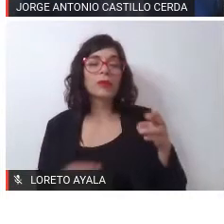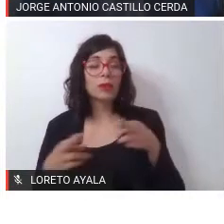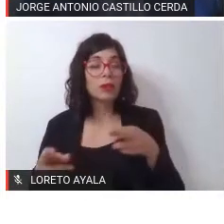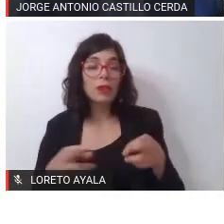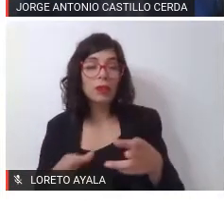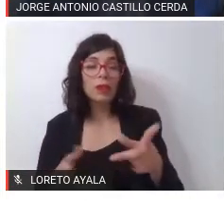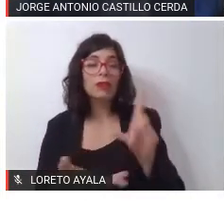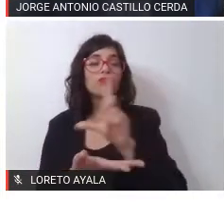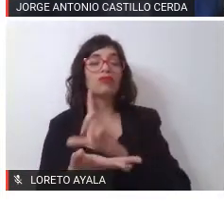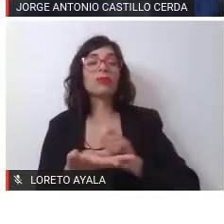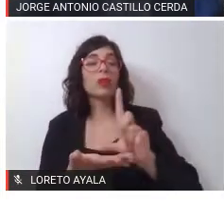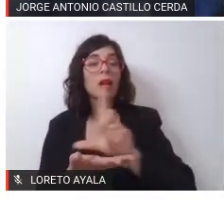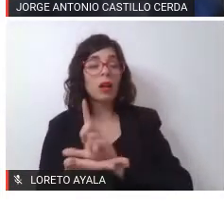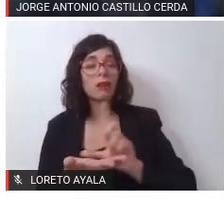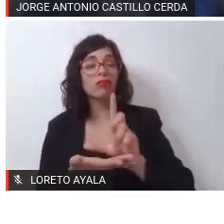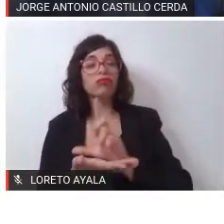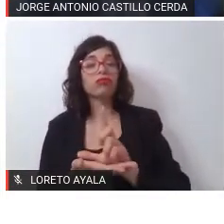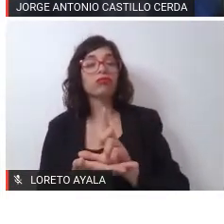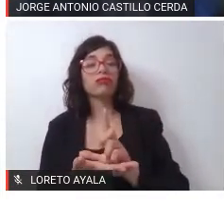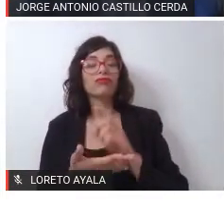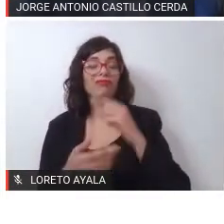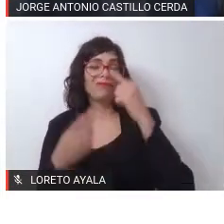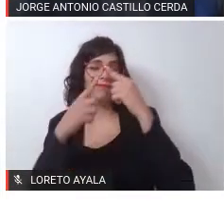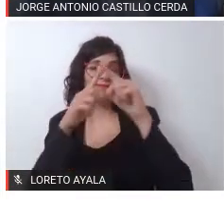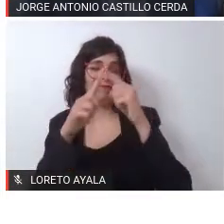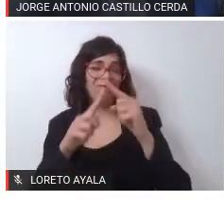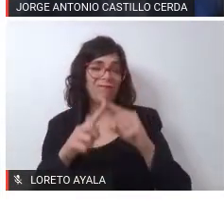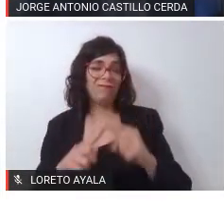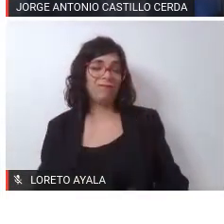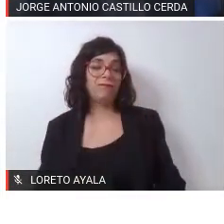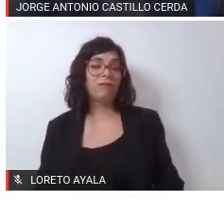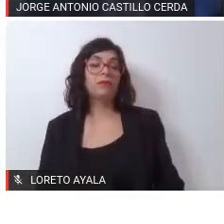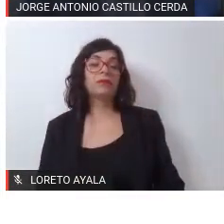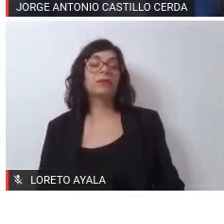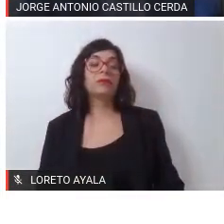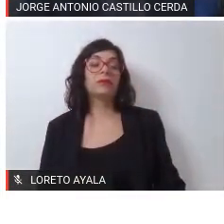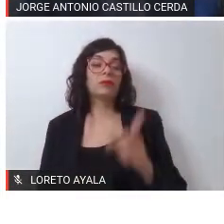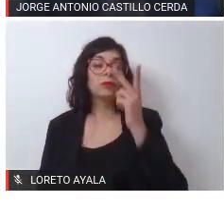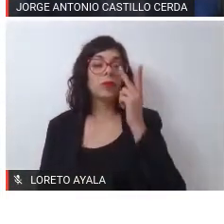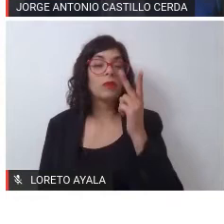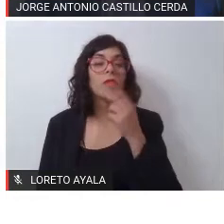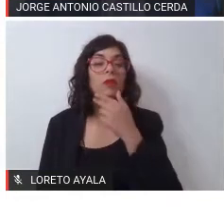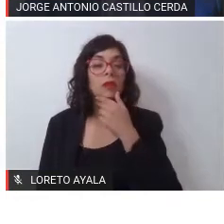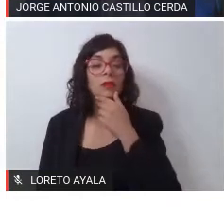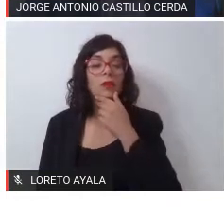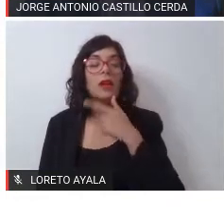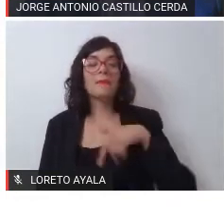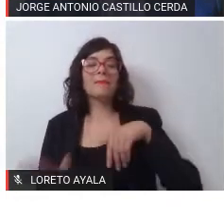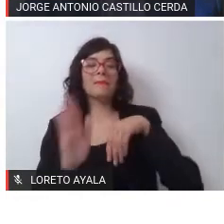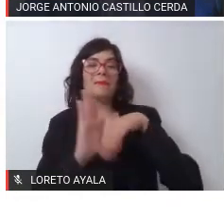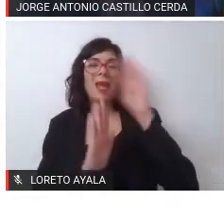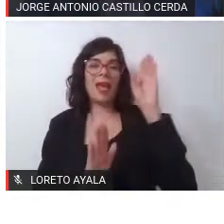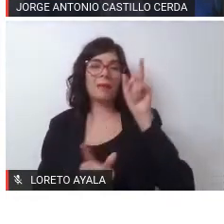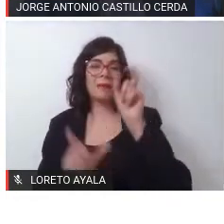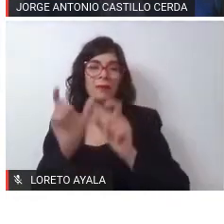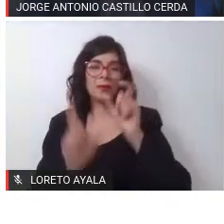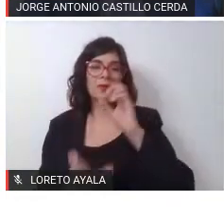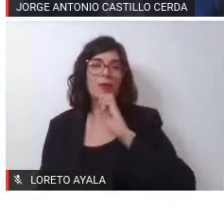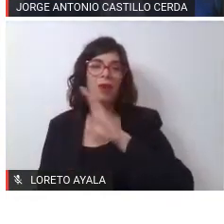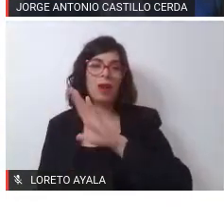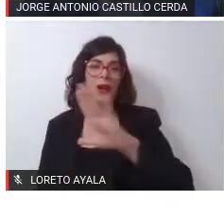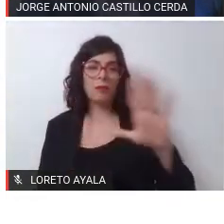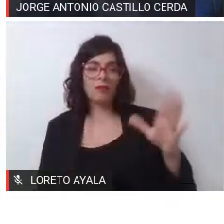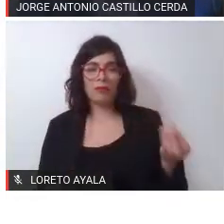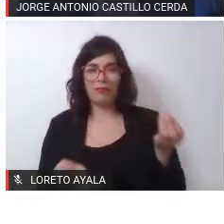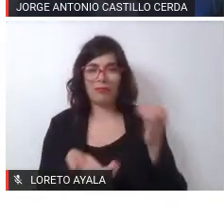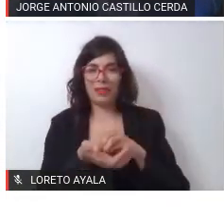los lagos, donde mayormente existe población rural, ¿ya?